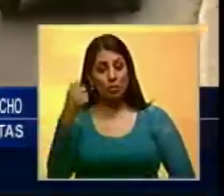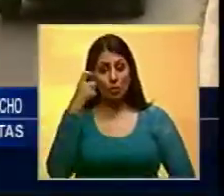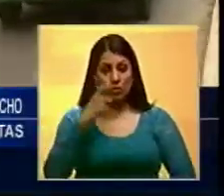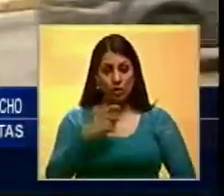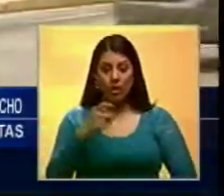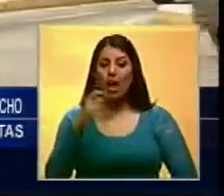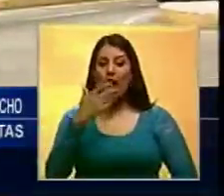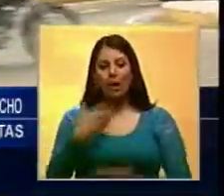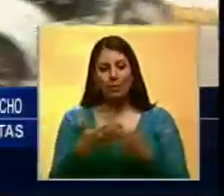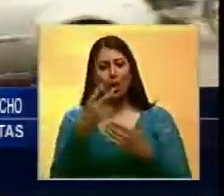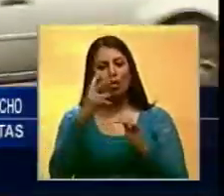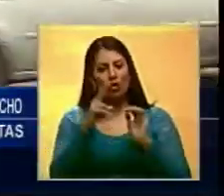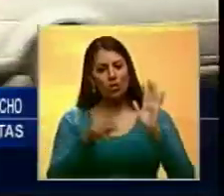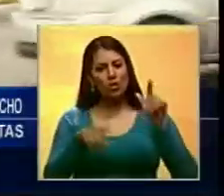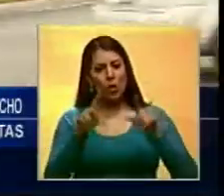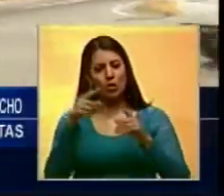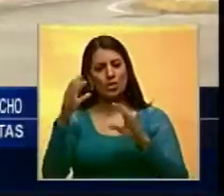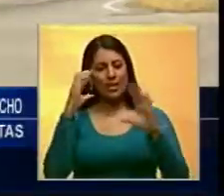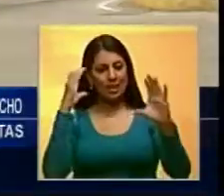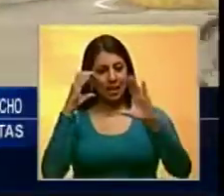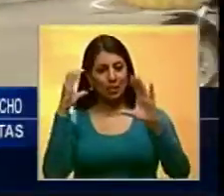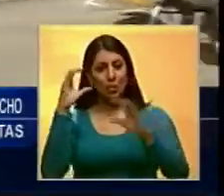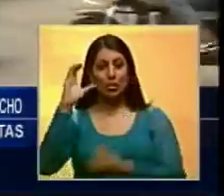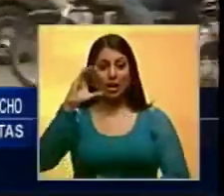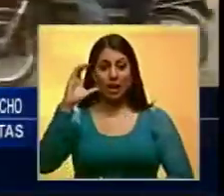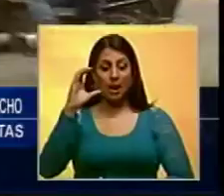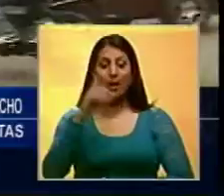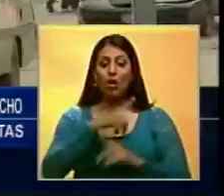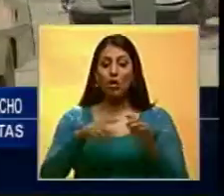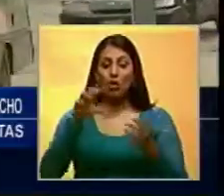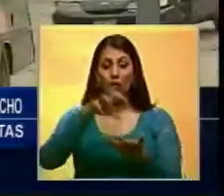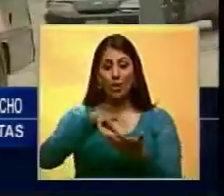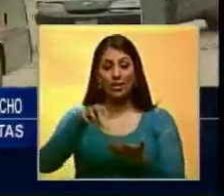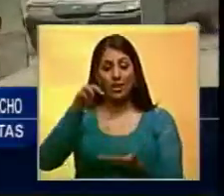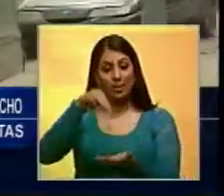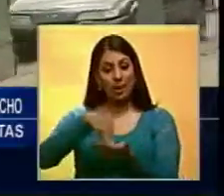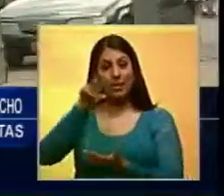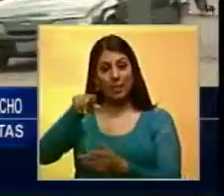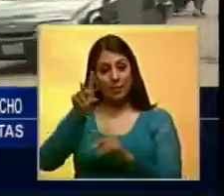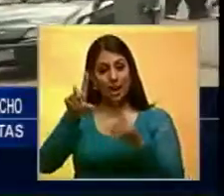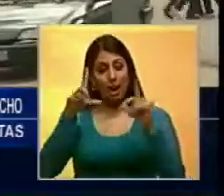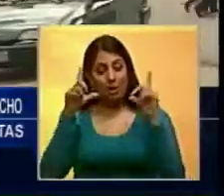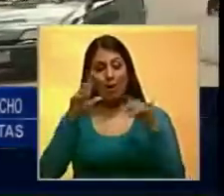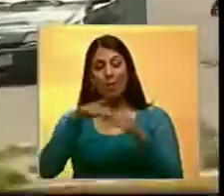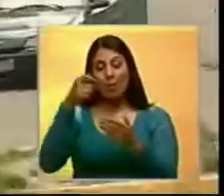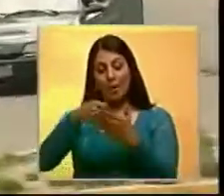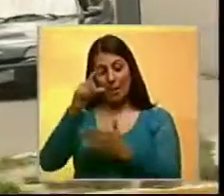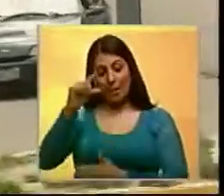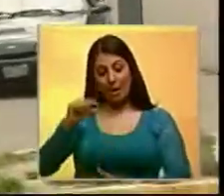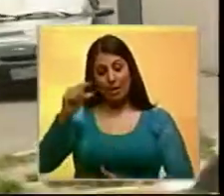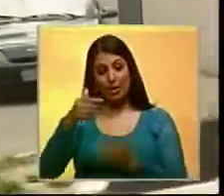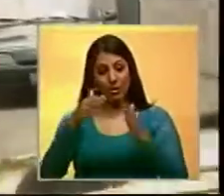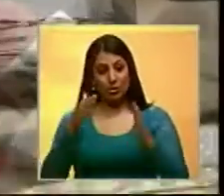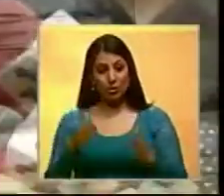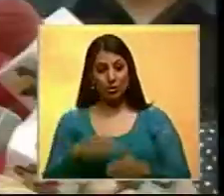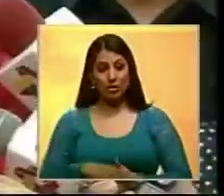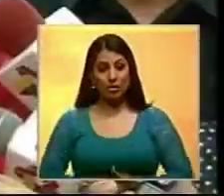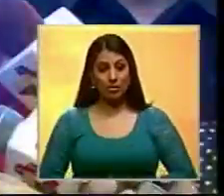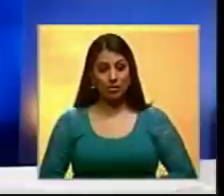bolívares a 211 líneas de transporte en Caracas y los estados Miranda y Vargas por el subsidio al pasaje